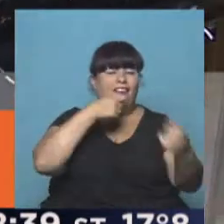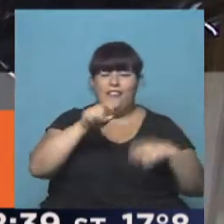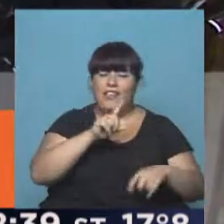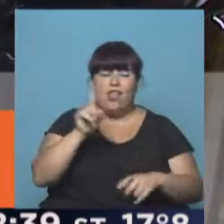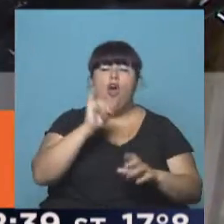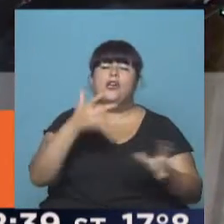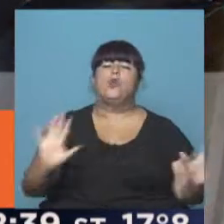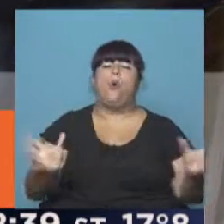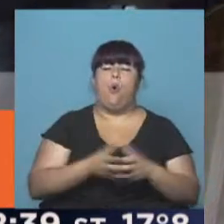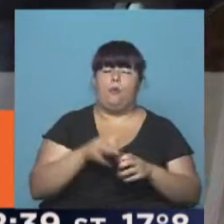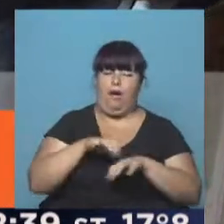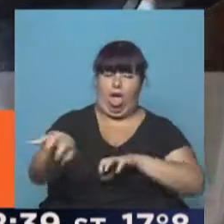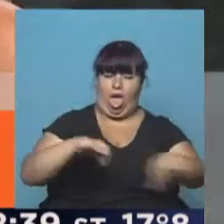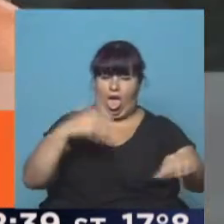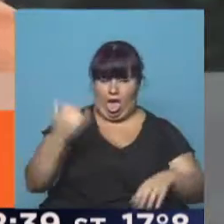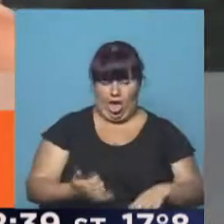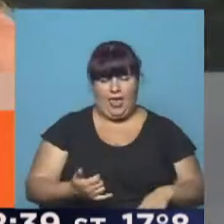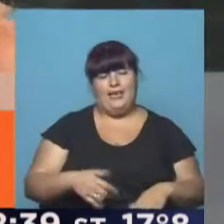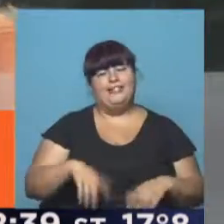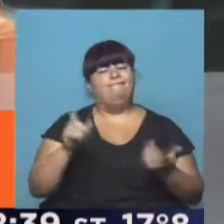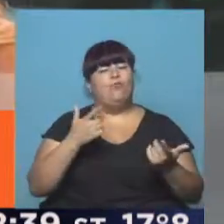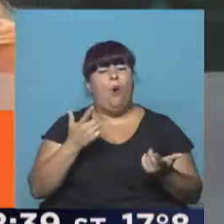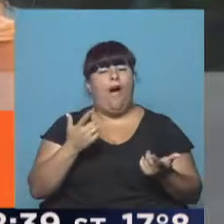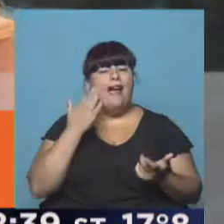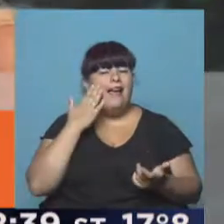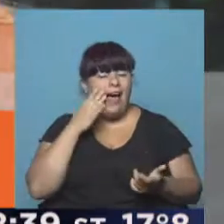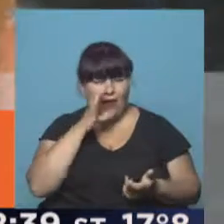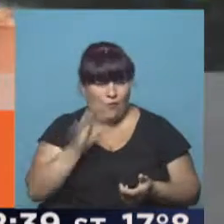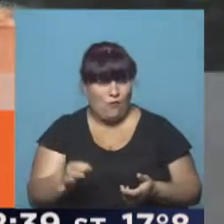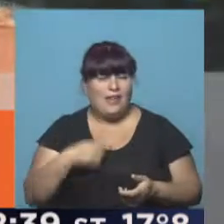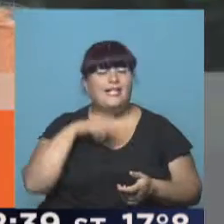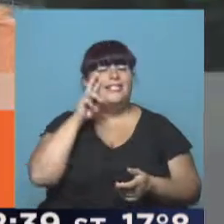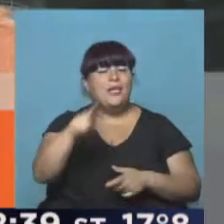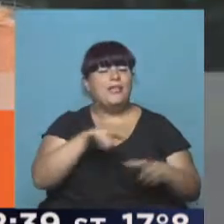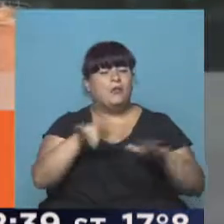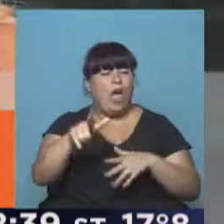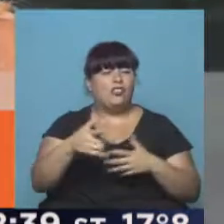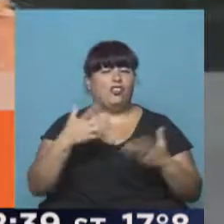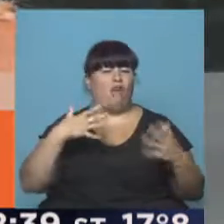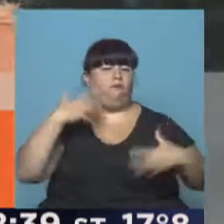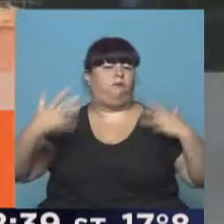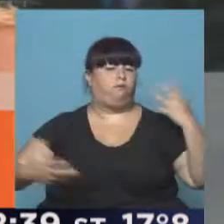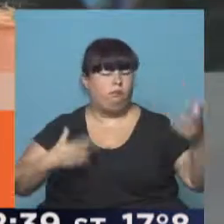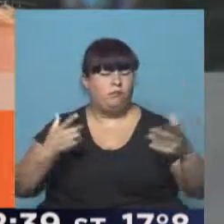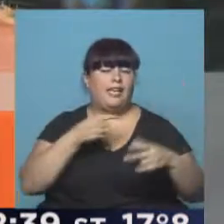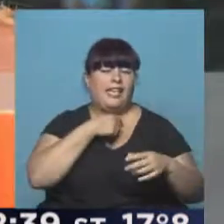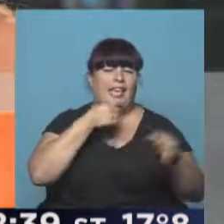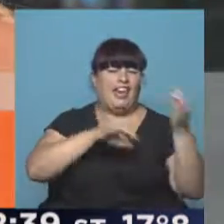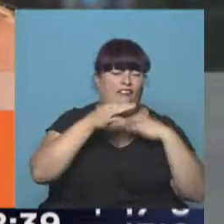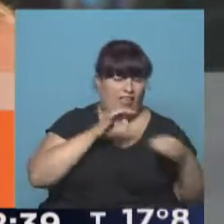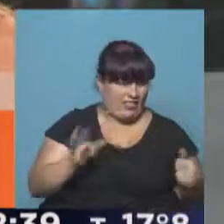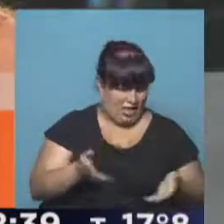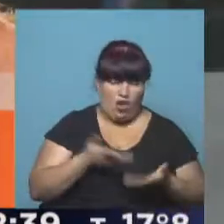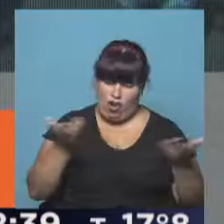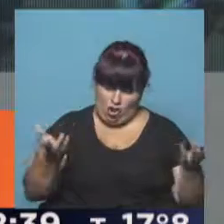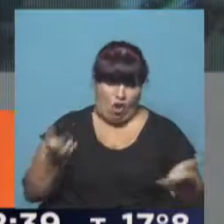una organización y generalmente tampoco aparecen esas caras cuando vemos esta situación de atropello frente a los que quieren vender por